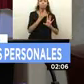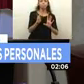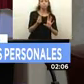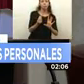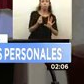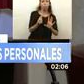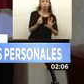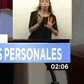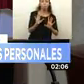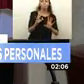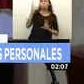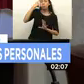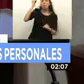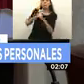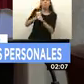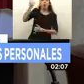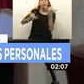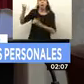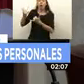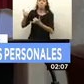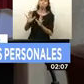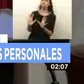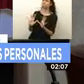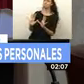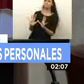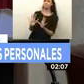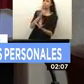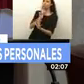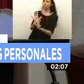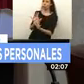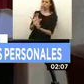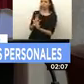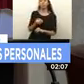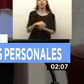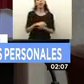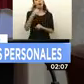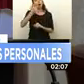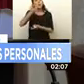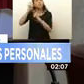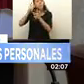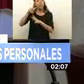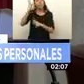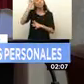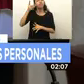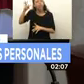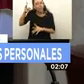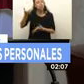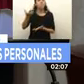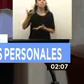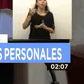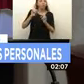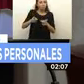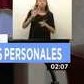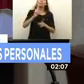desechan elen empleo ejemplo por ejemplo de Bloom la experiencia socialista en Francia o también la oposición que tuvo